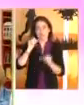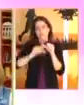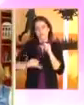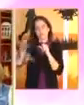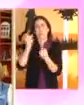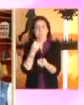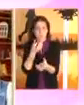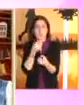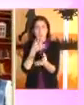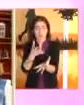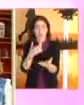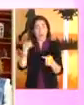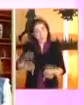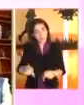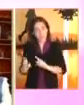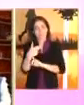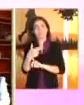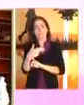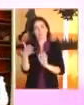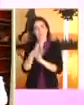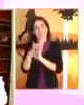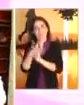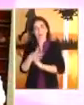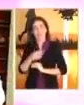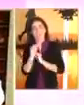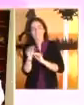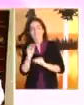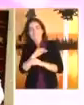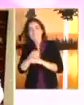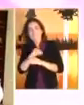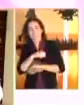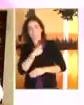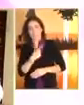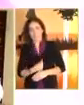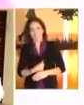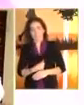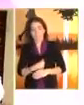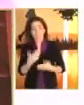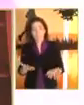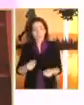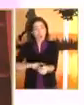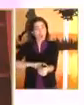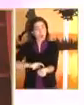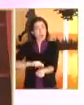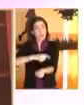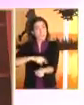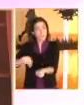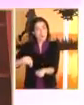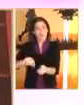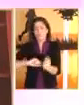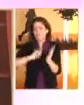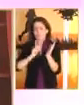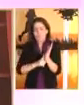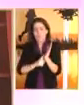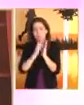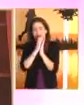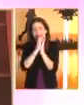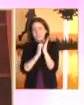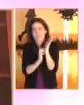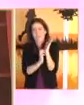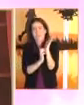ácidos grasos omega 3. Disminuyen el colesterol total, y lo que nosotros y la población